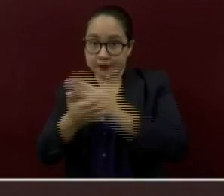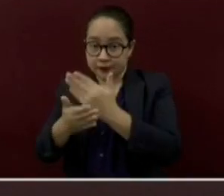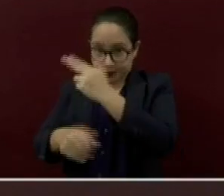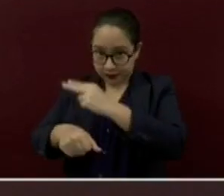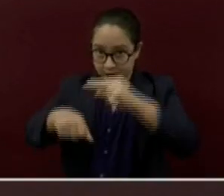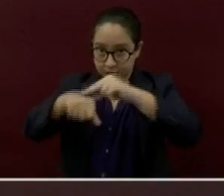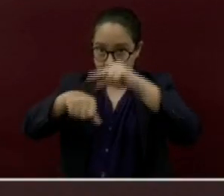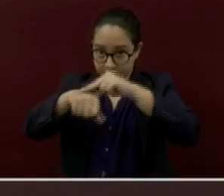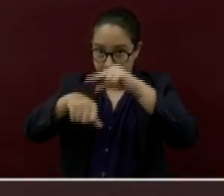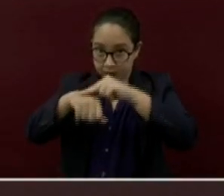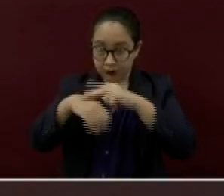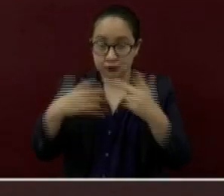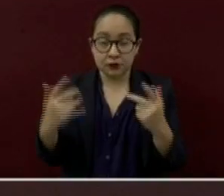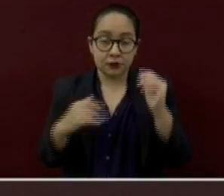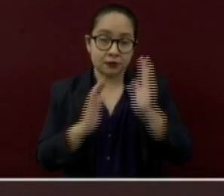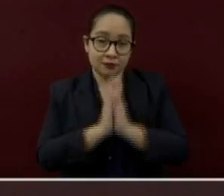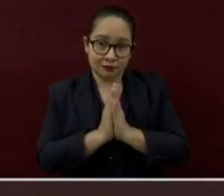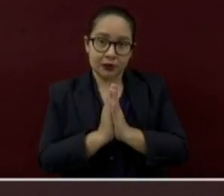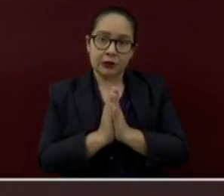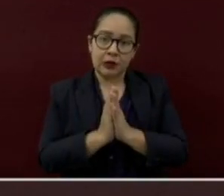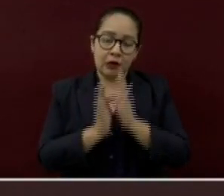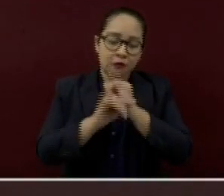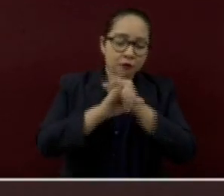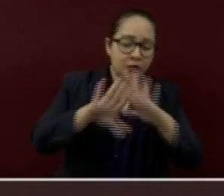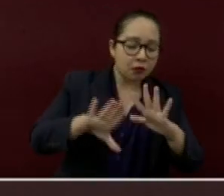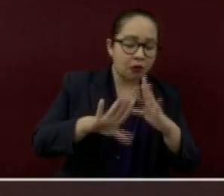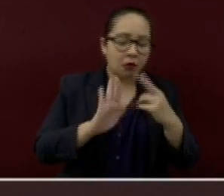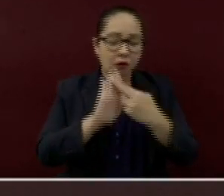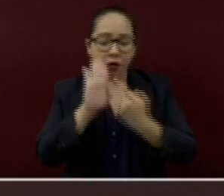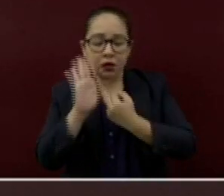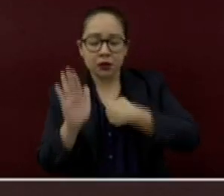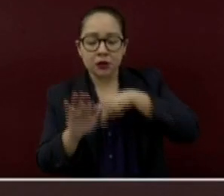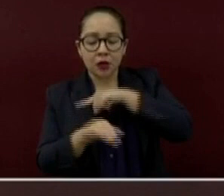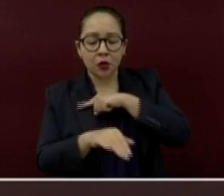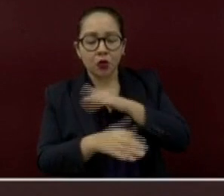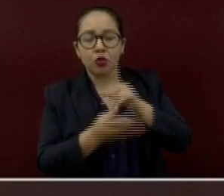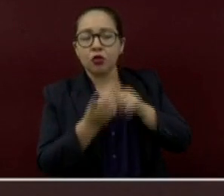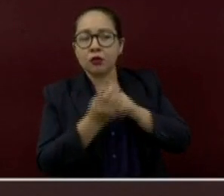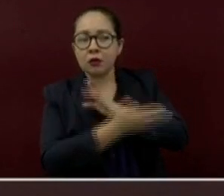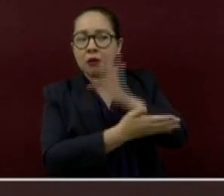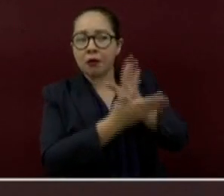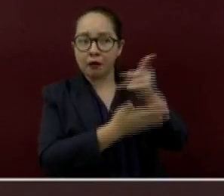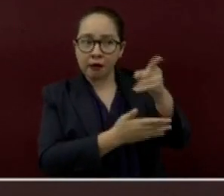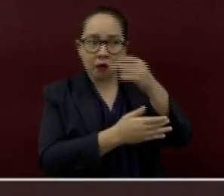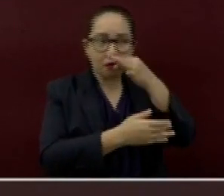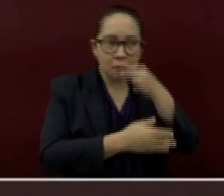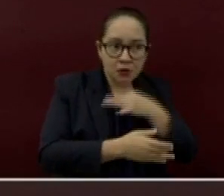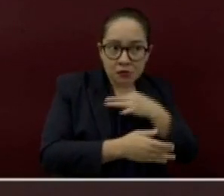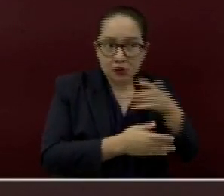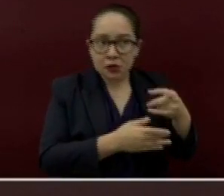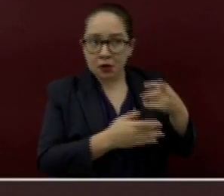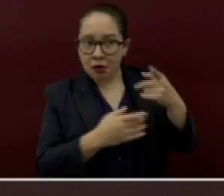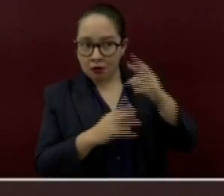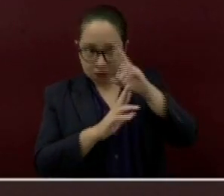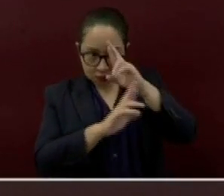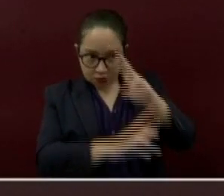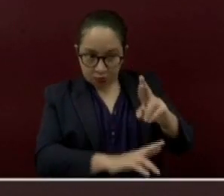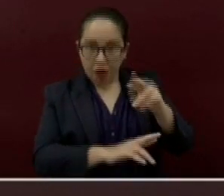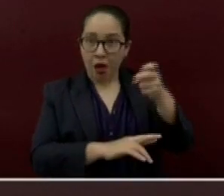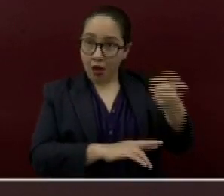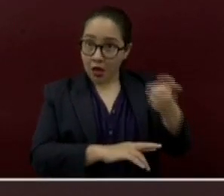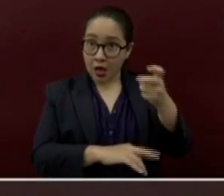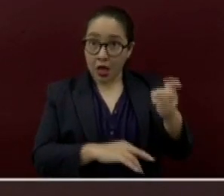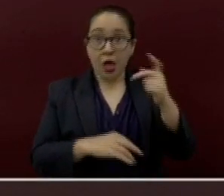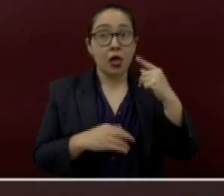infórmese y respete los protocolos de salud del lugar al que viaja o visite continúe con las